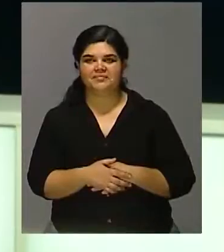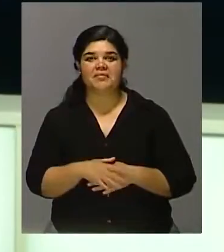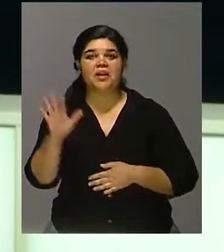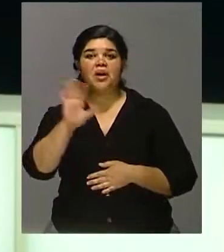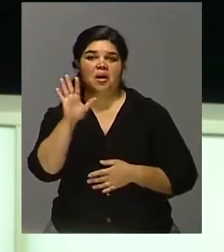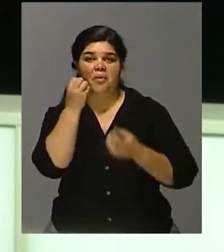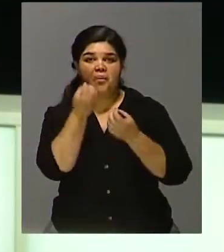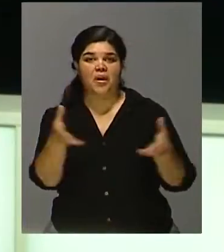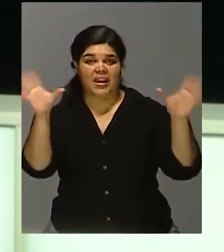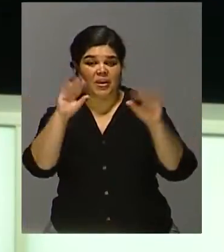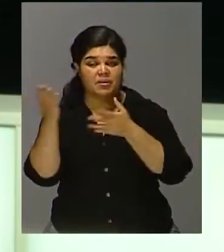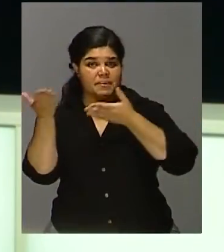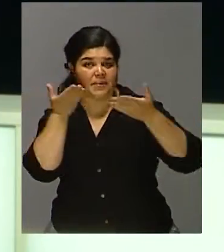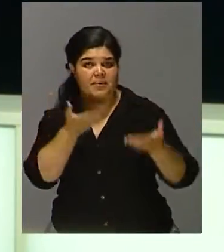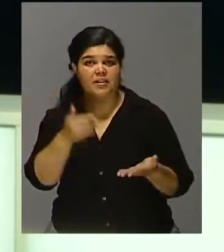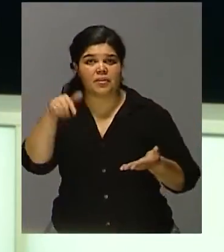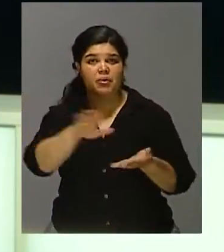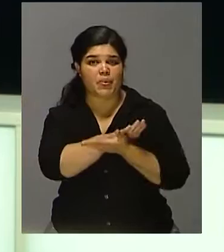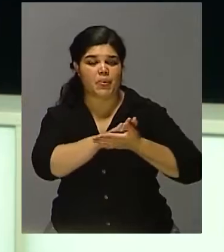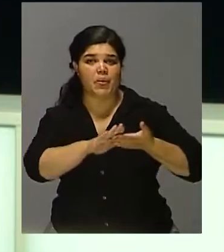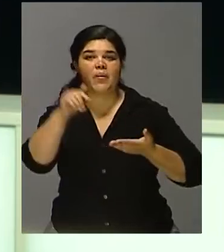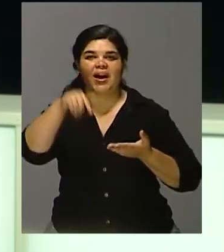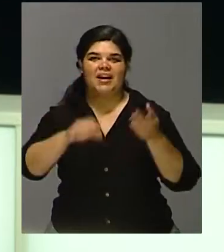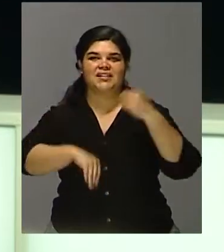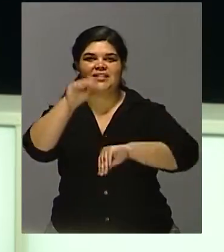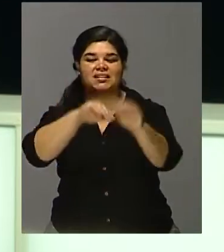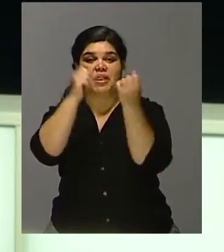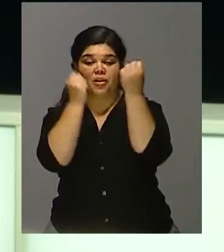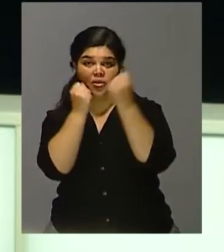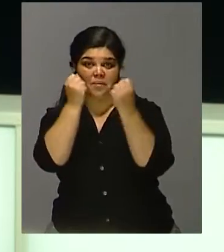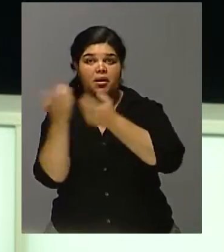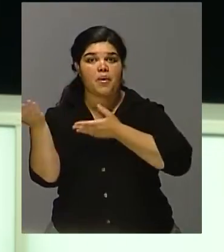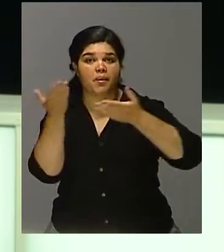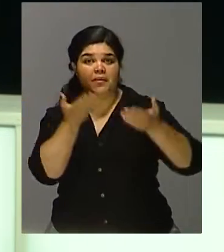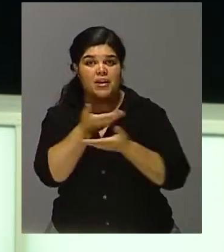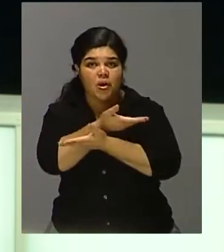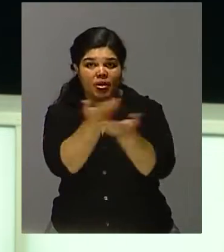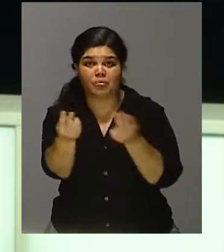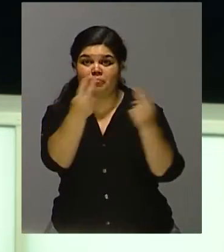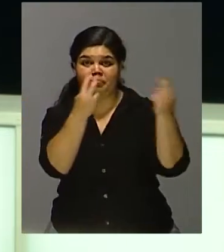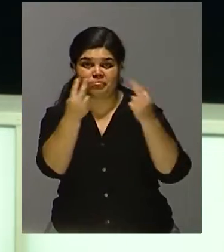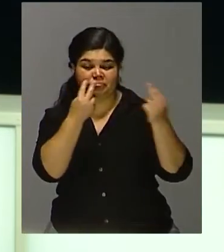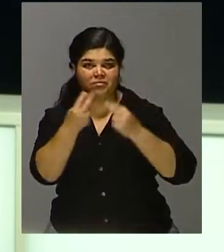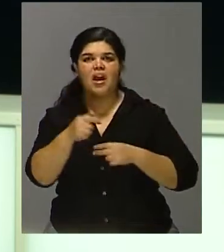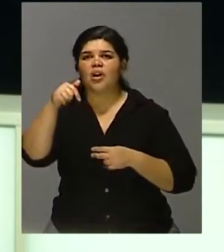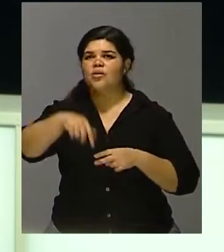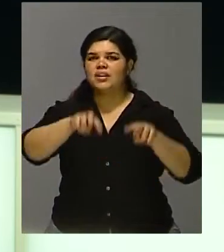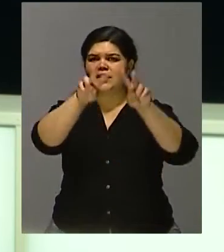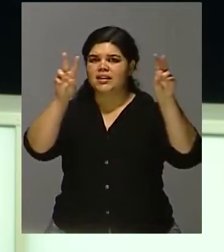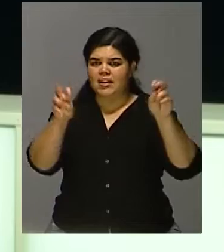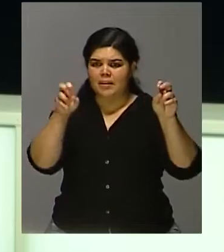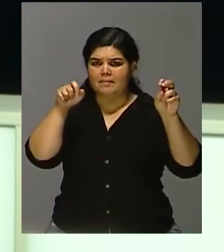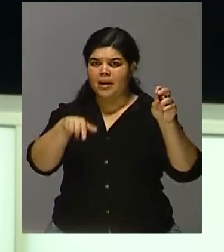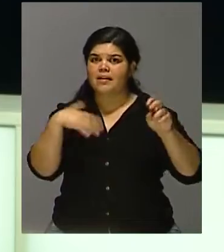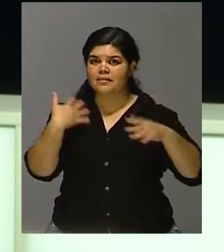¿Qué tal? Muy buenas noches. Bienvenidos a esta nueva edición de Chat Económico. Bienvenidas a ustedes que están ahí del otro lado. Hoy vamos a hablar de un tema que nos